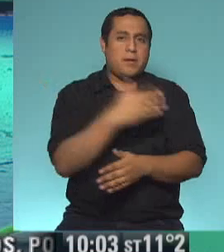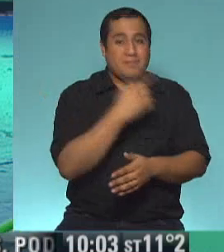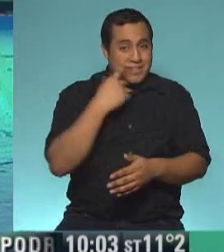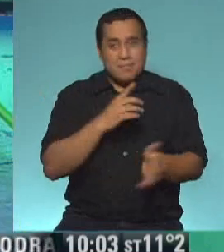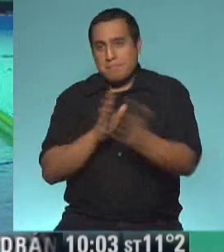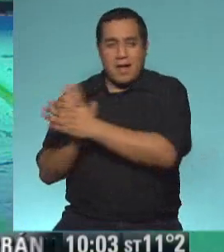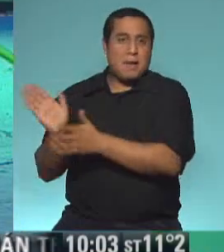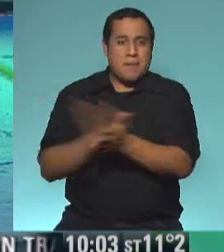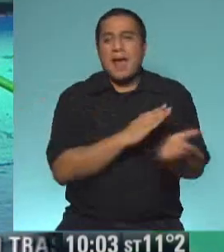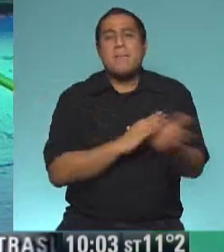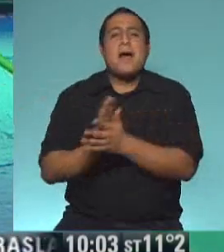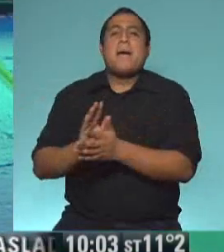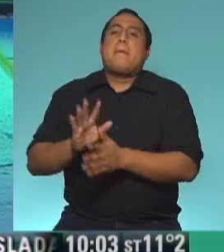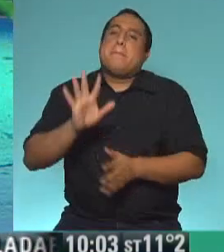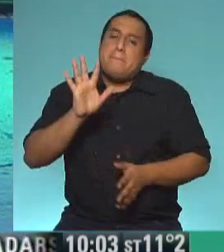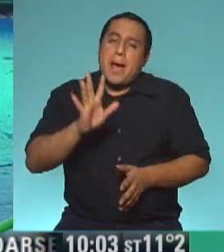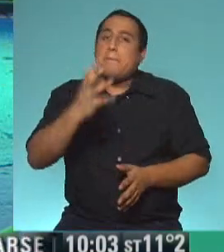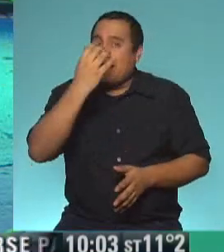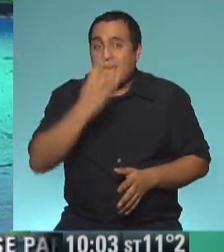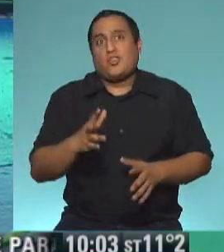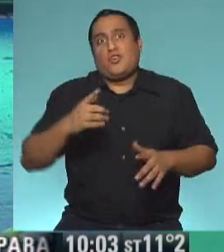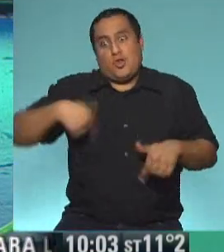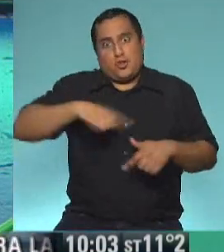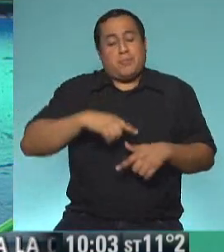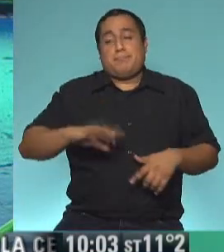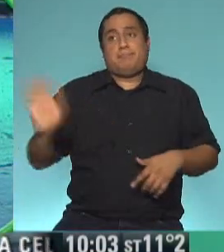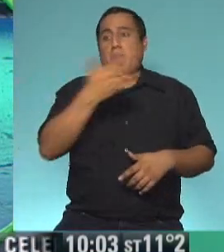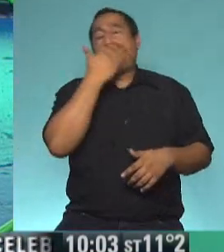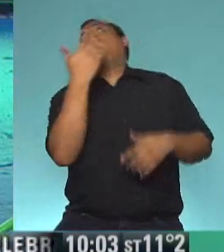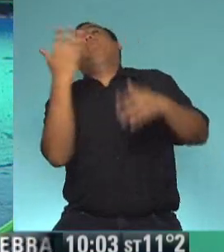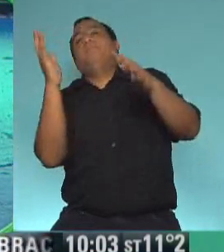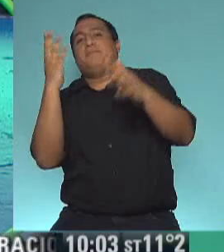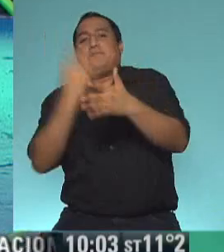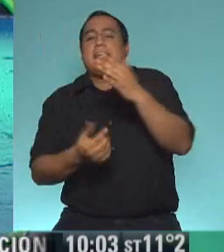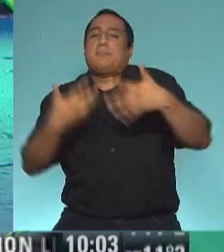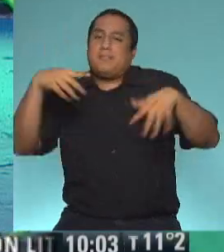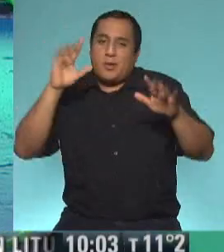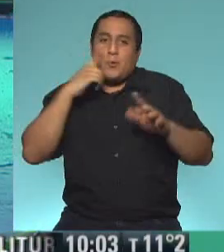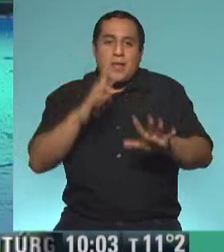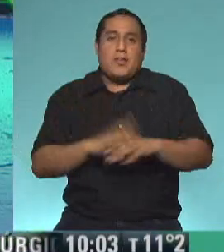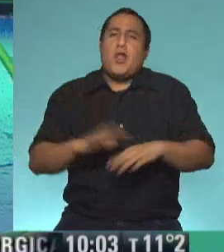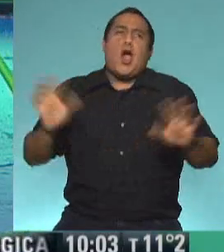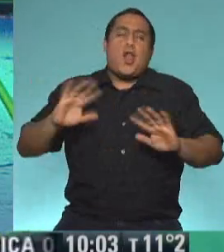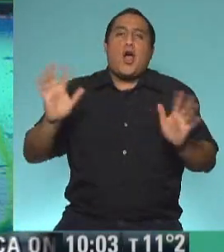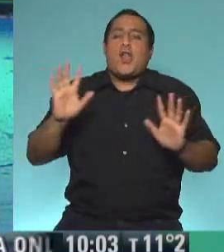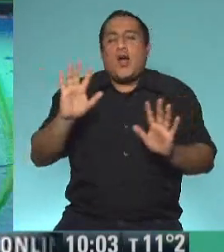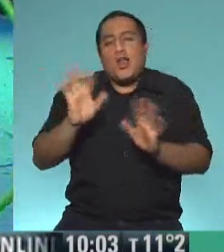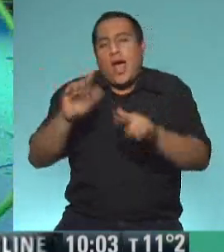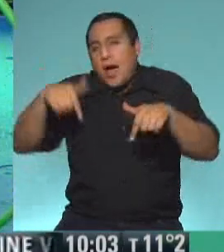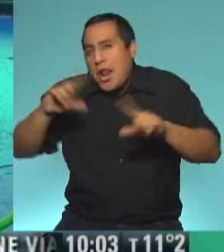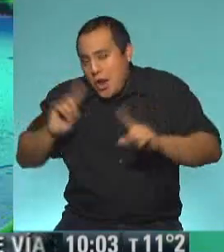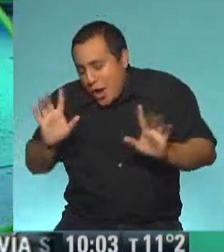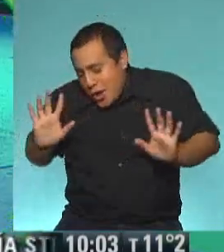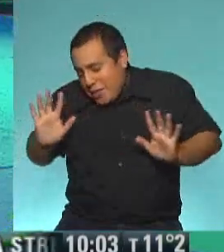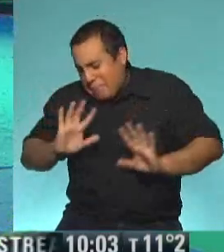eso. Ahí está. Pero eso lo tienen que hacer los payasos, porque si te sale mal, te pueden golpear, claro. Vení, Ernesto. No, no, no, no lo probemos ahora. Deja,